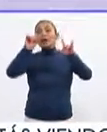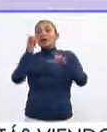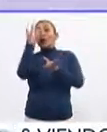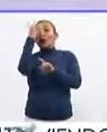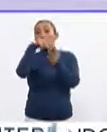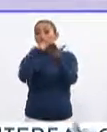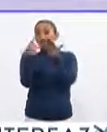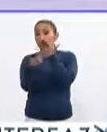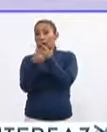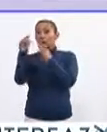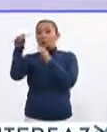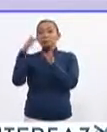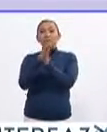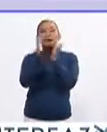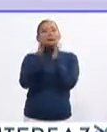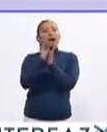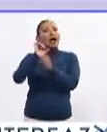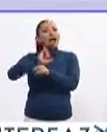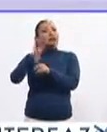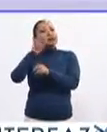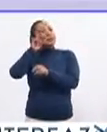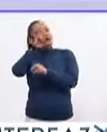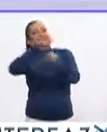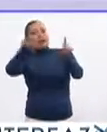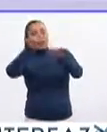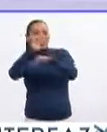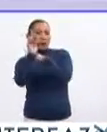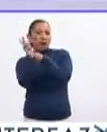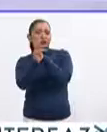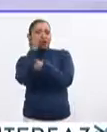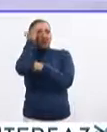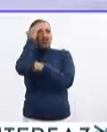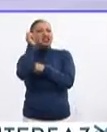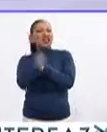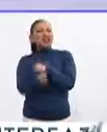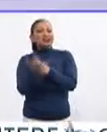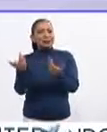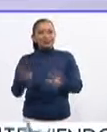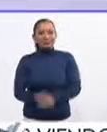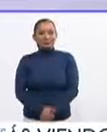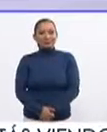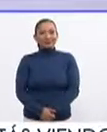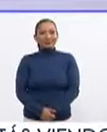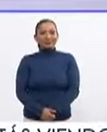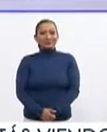24 proyectos en la que participan artistas visuales de diversos países. Vamos a conocer todos los detalles.